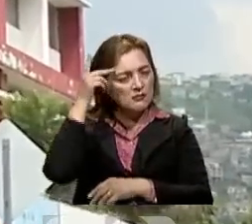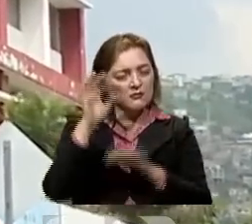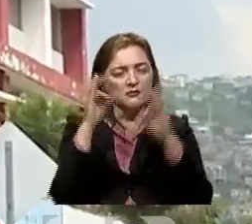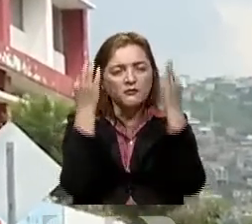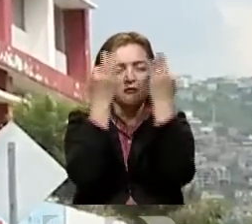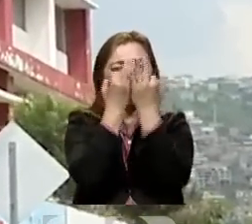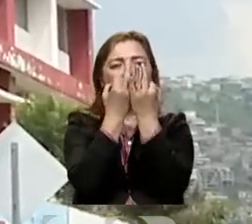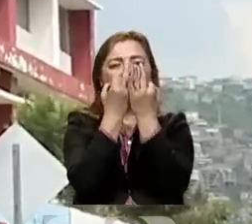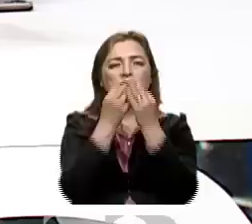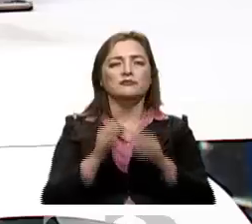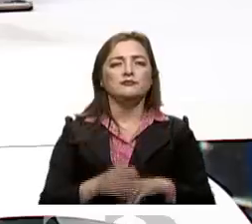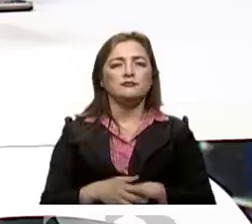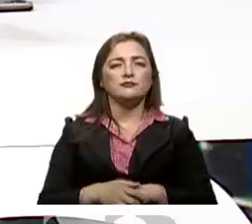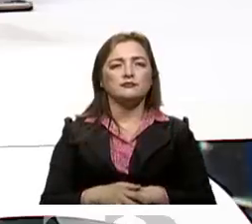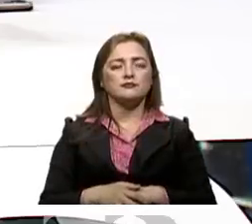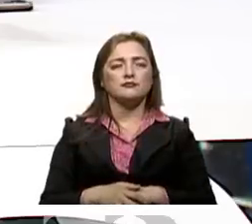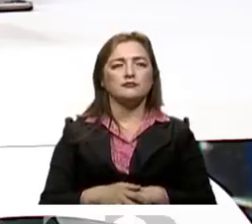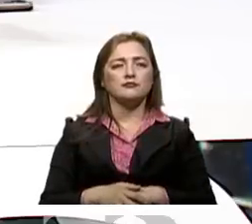de familia.